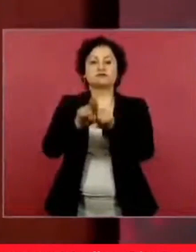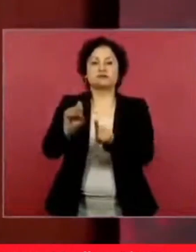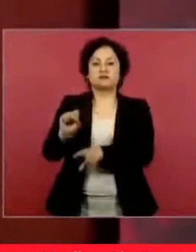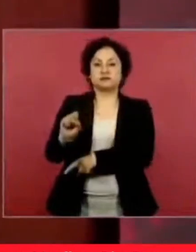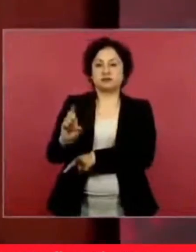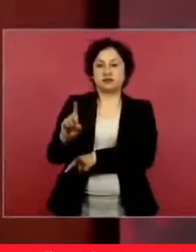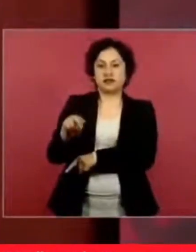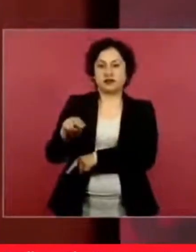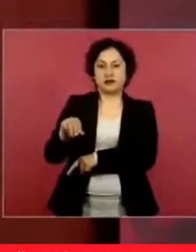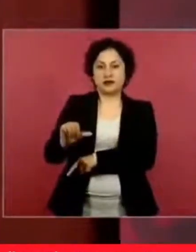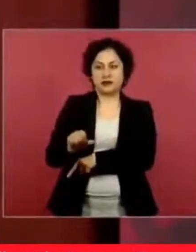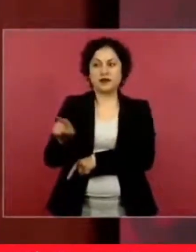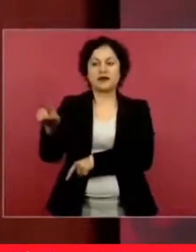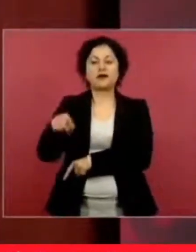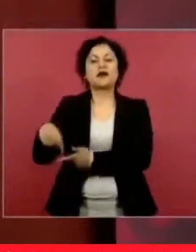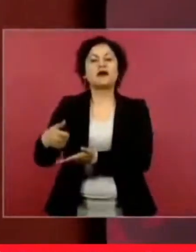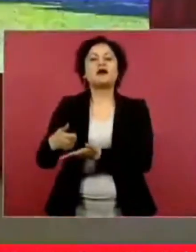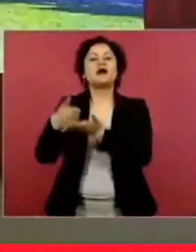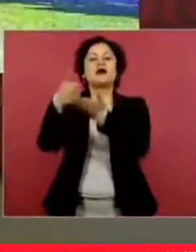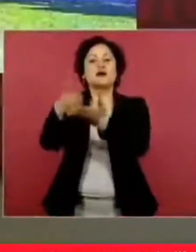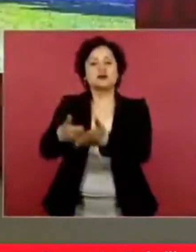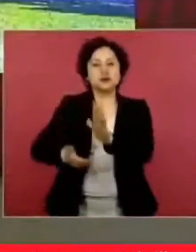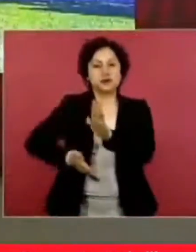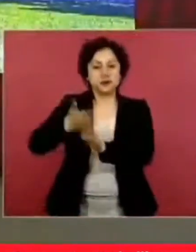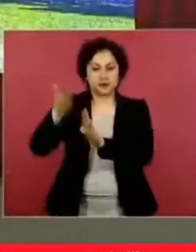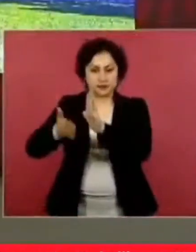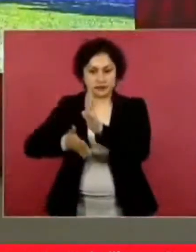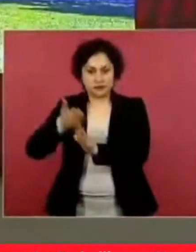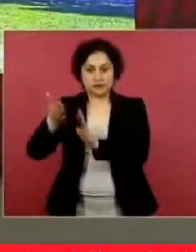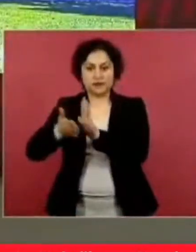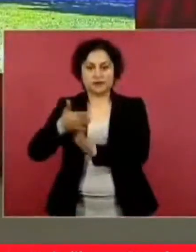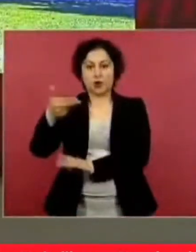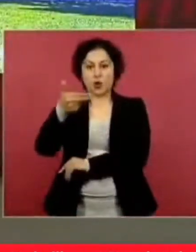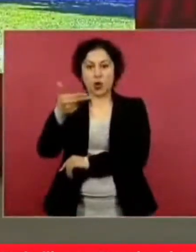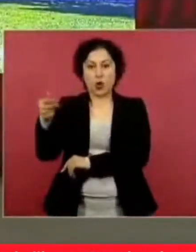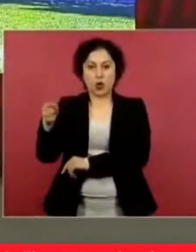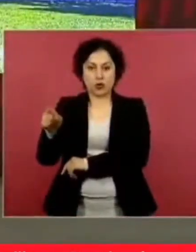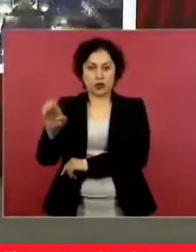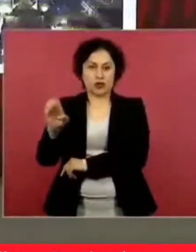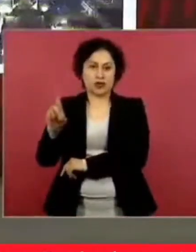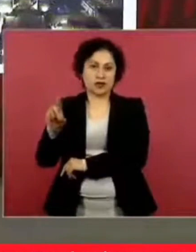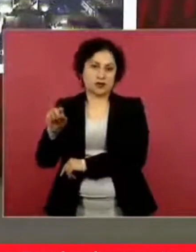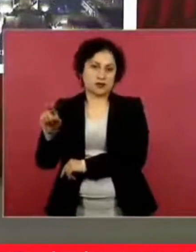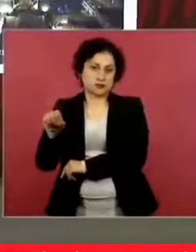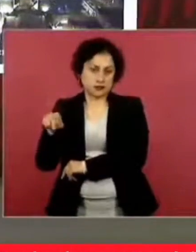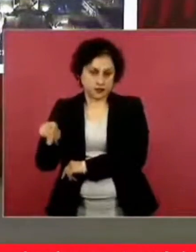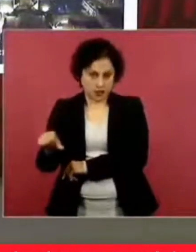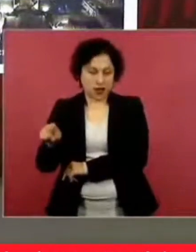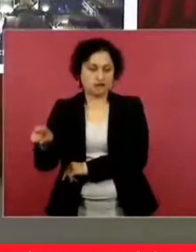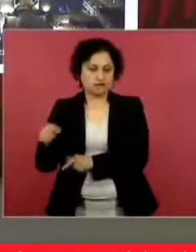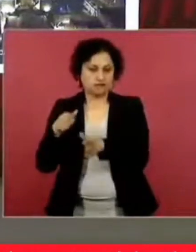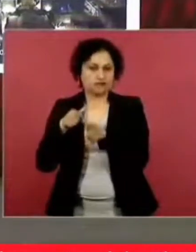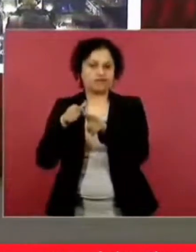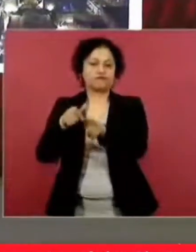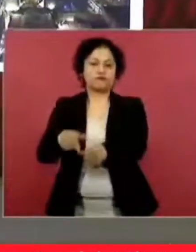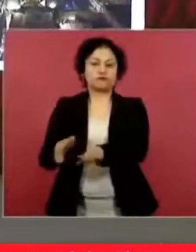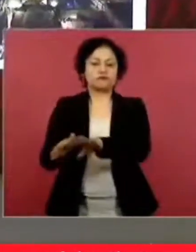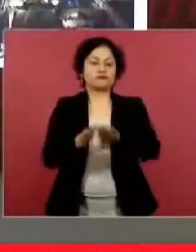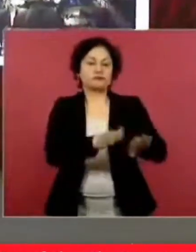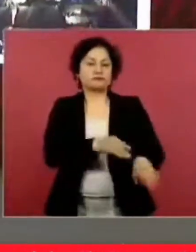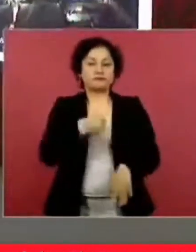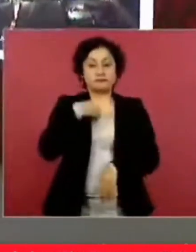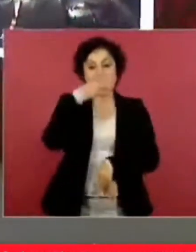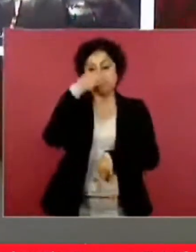construye el hotel en etna la siguiente nada más ratificar a todos